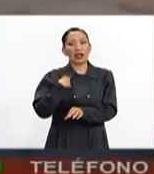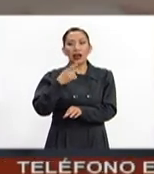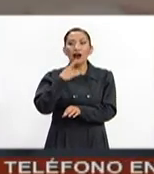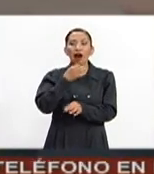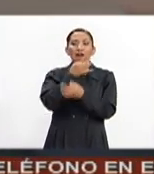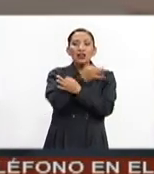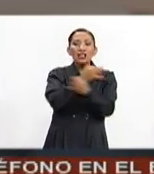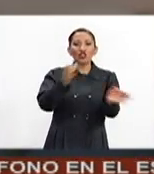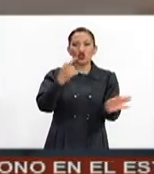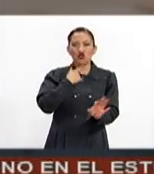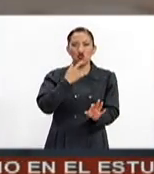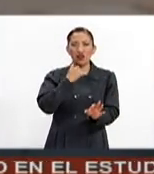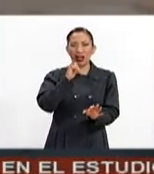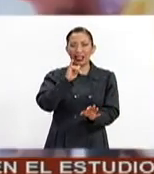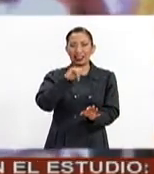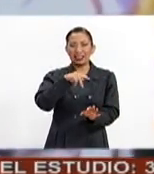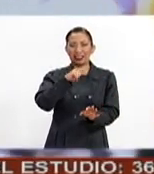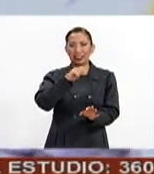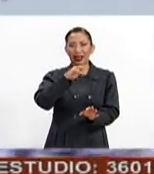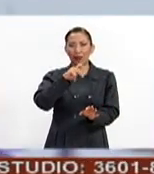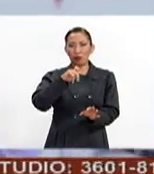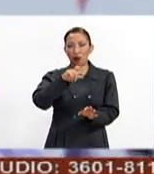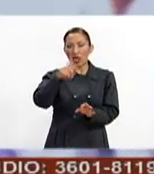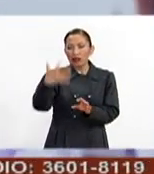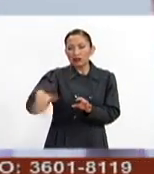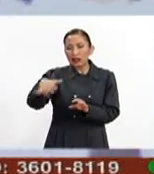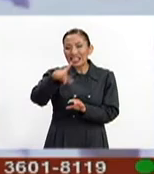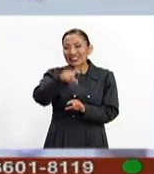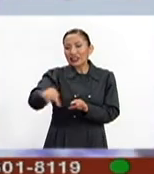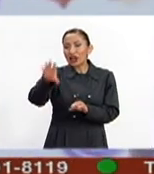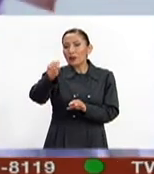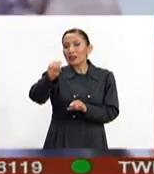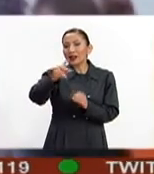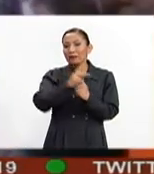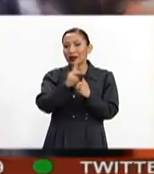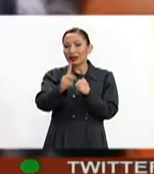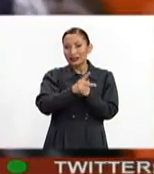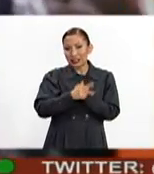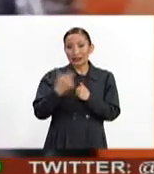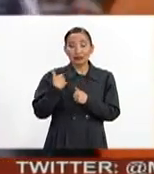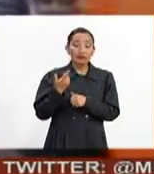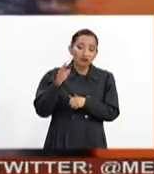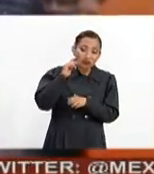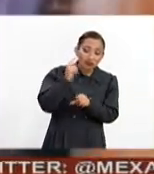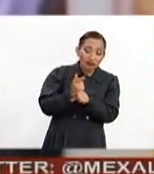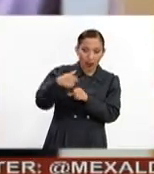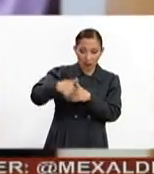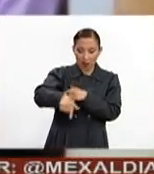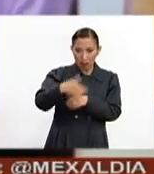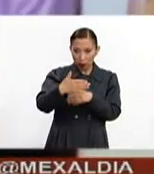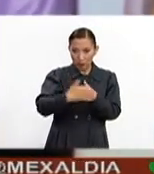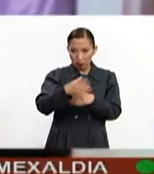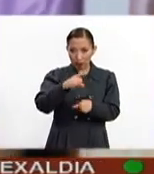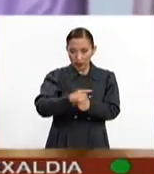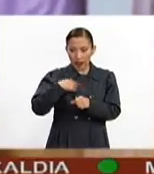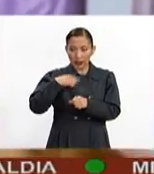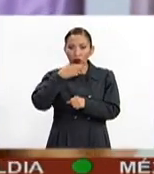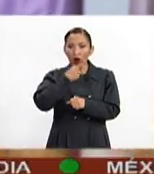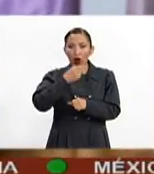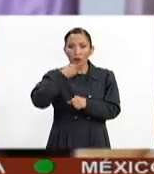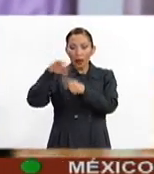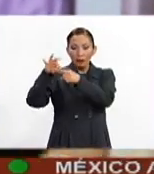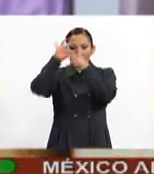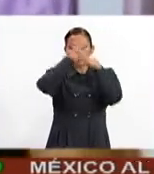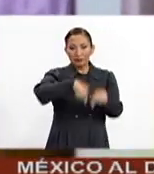roja emitida por la Interpol, que permitió buscarlo en 190 países. Se espera que en los próximos días Tomás Yarrington